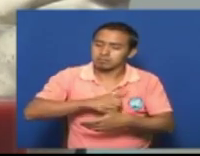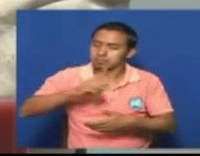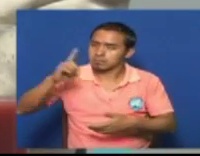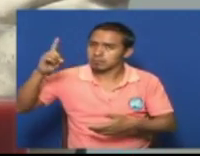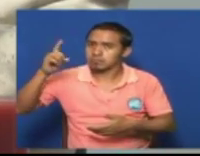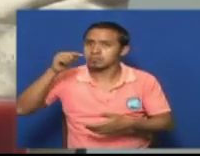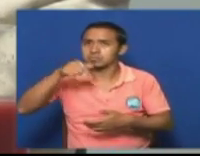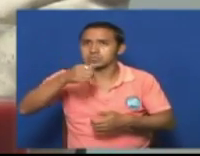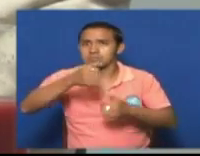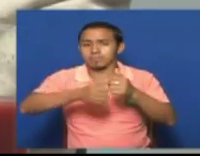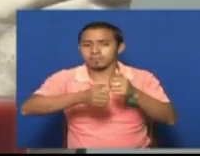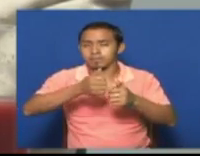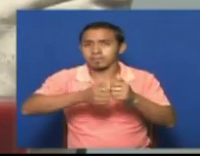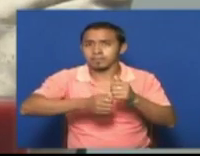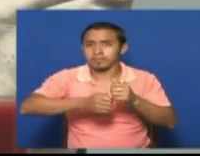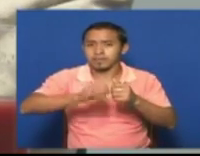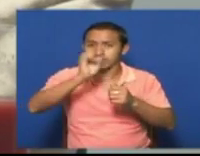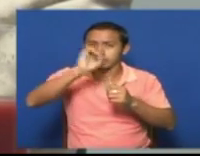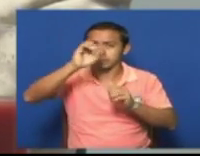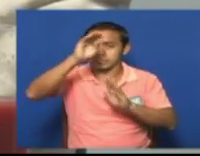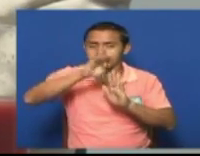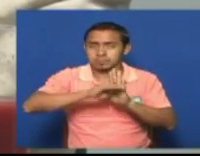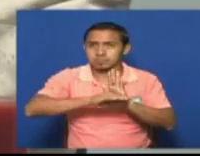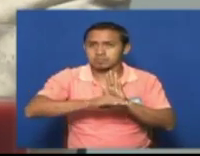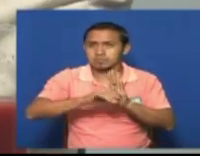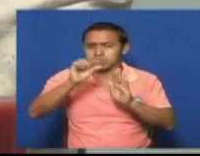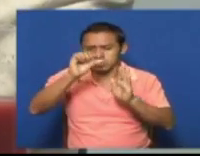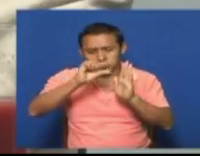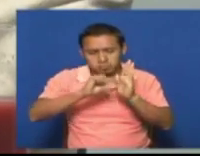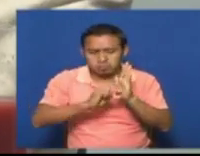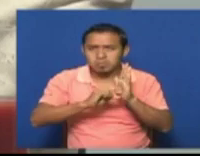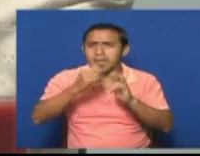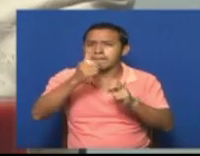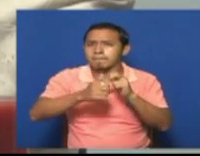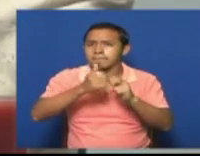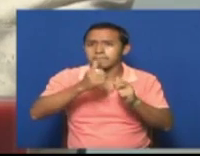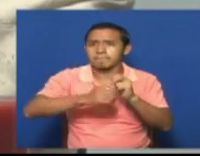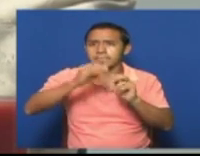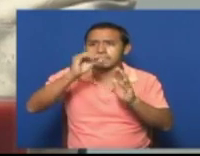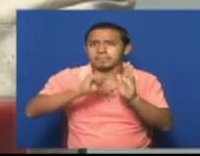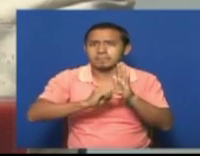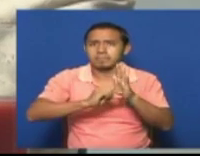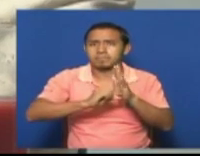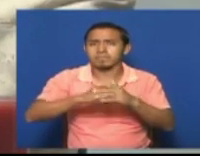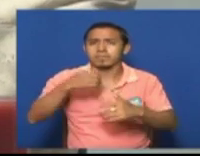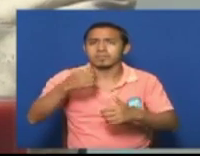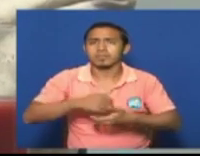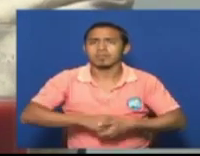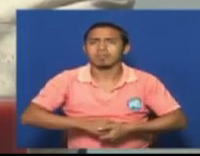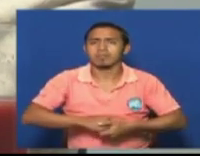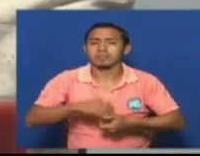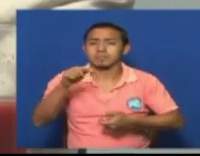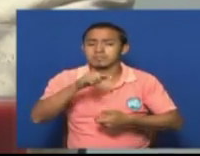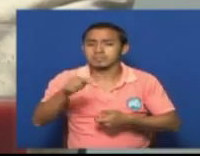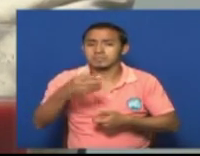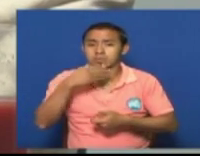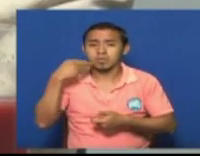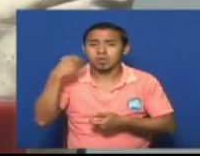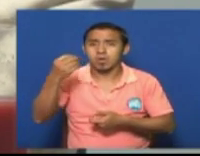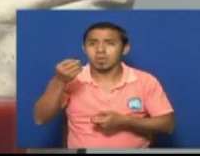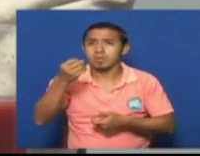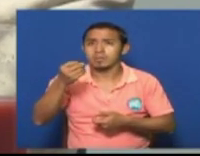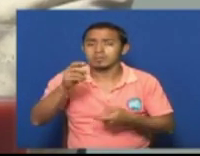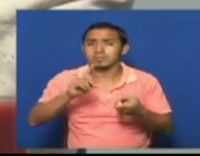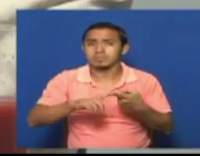índice delictivo cometidos por adolescente es bajísimo muy bajo y de los delitos que cometen los adolescentes